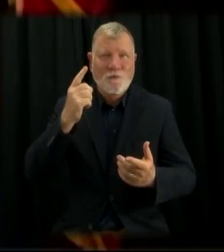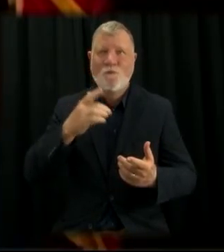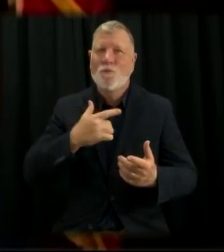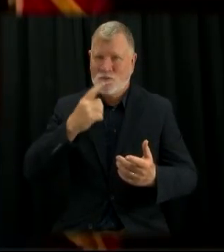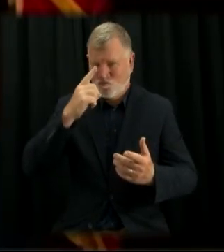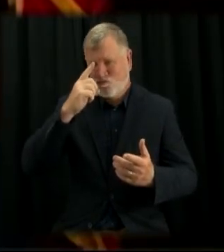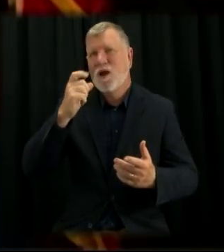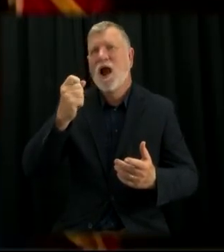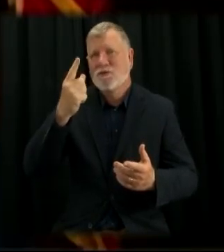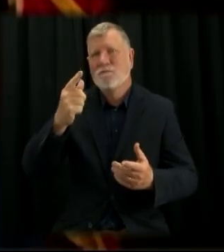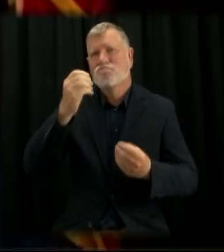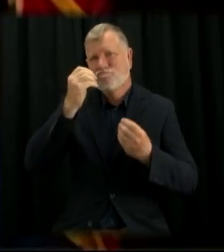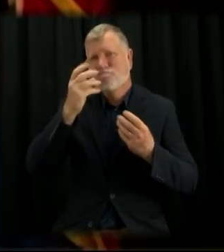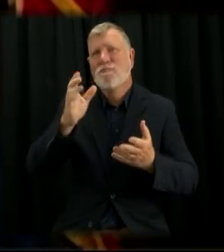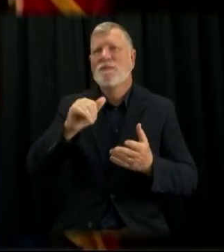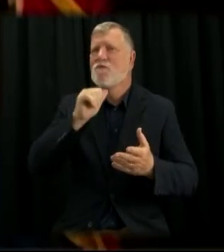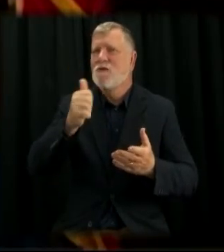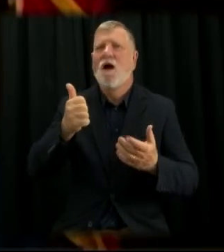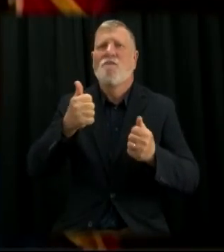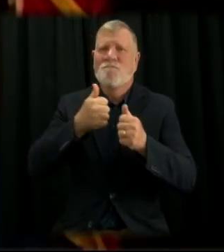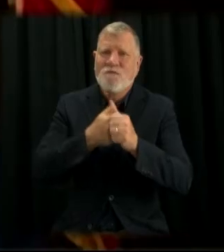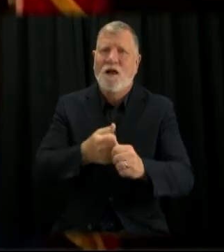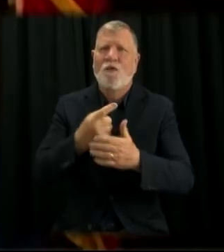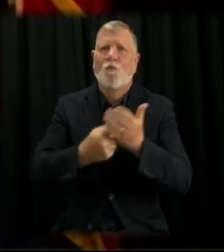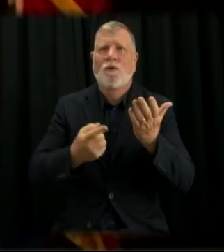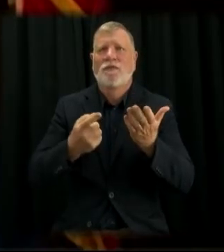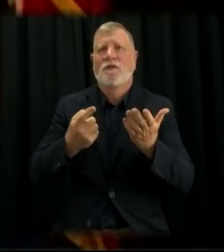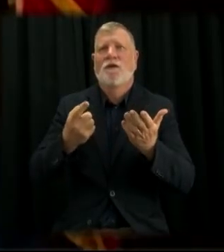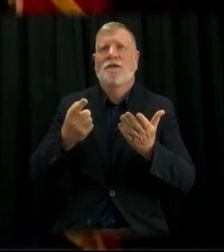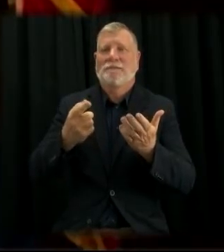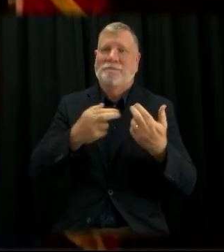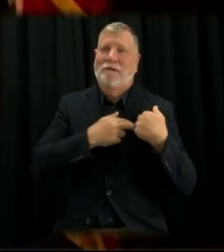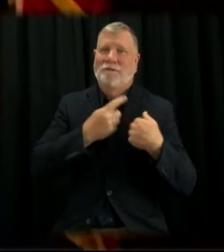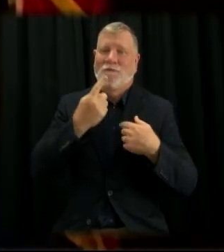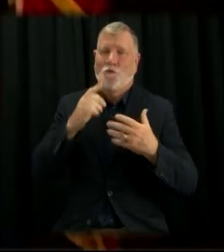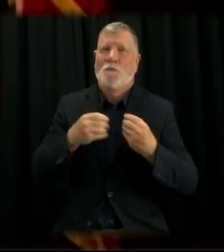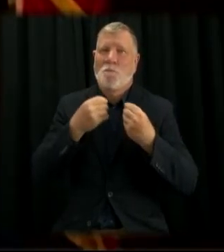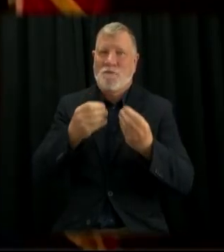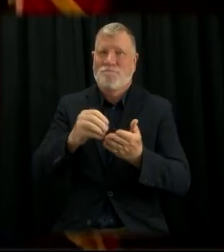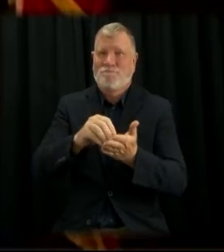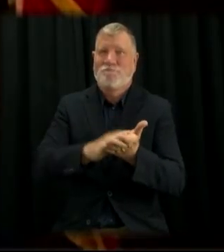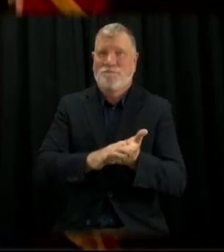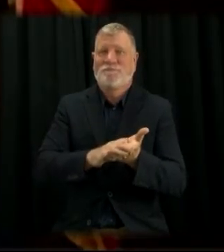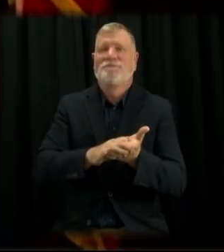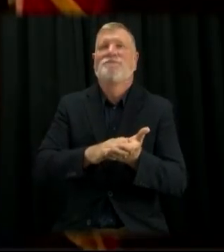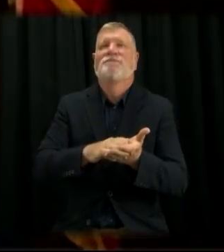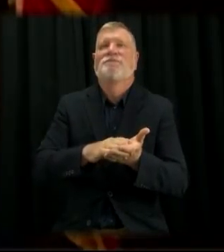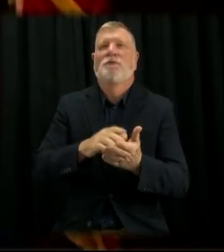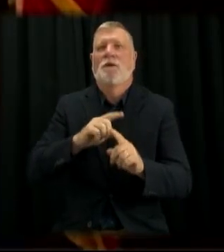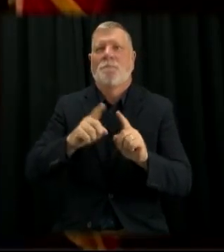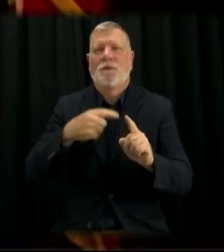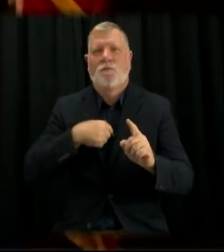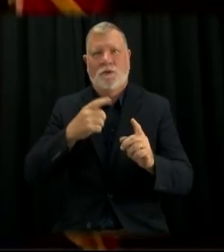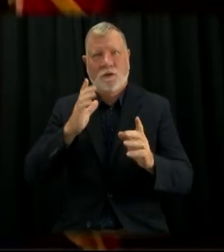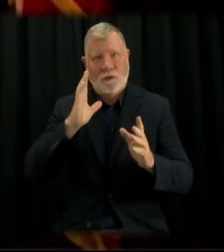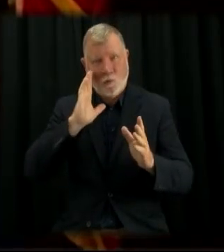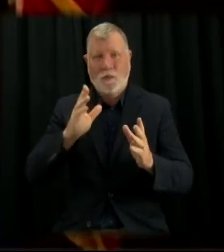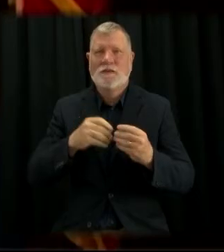recalcamos el hecho de que no hemos podido cumplir con la obligación que tenemos. Así que estamos